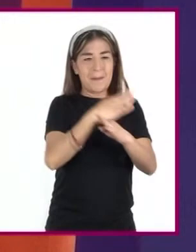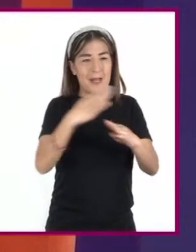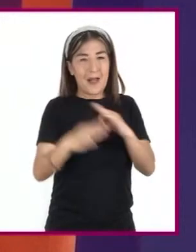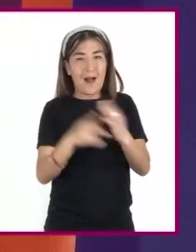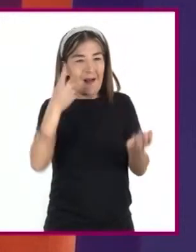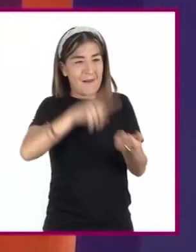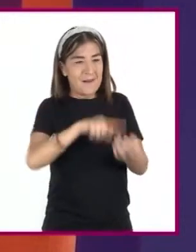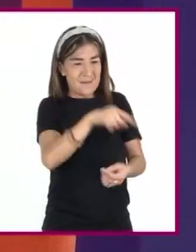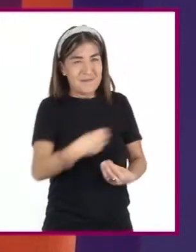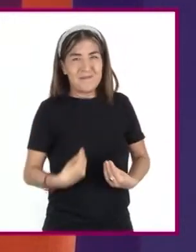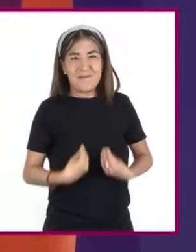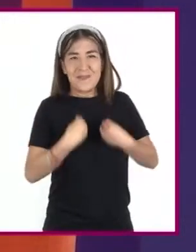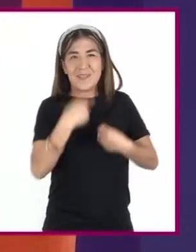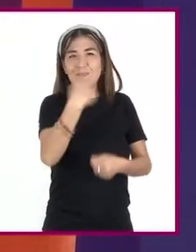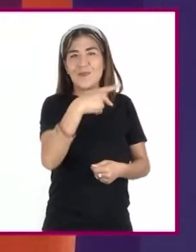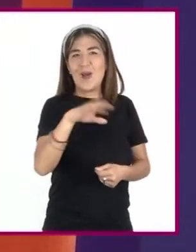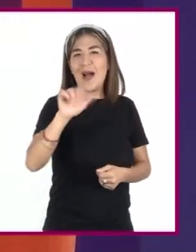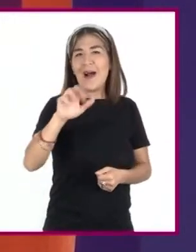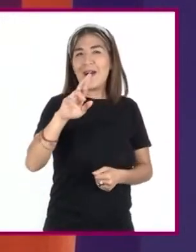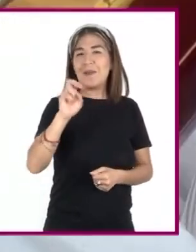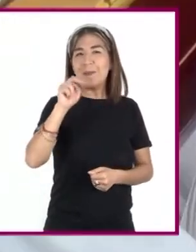carbono bien lo cuento.